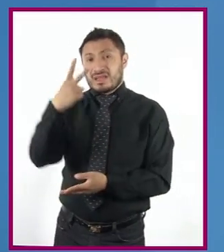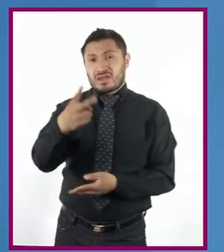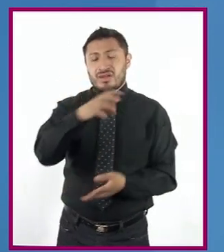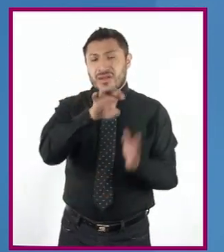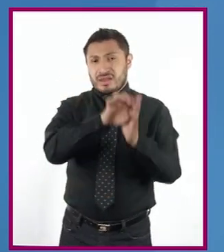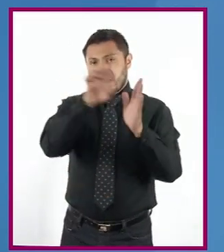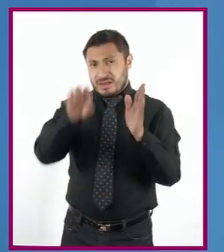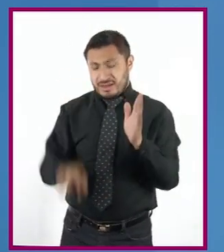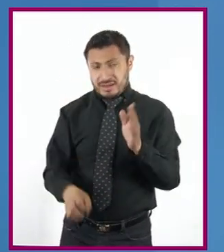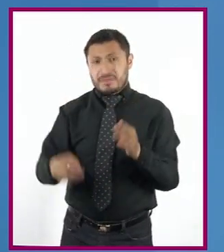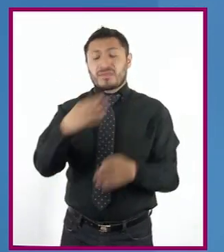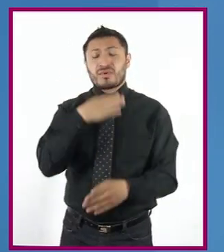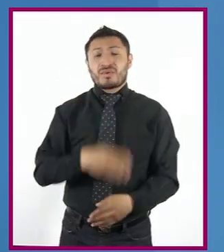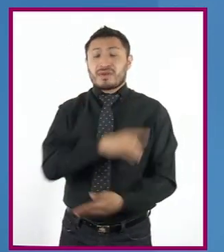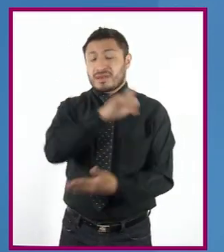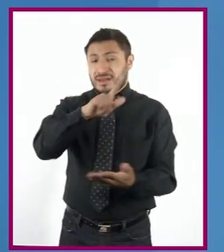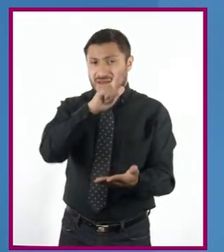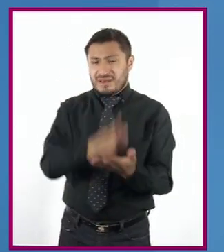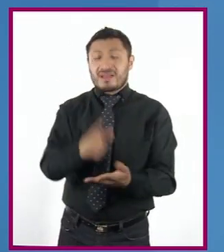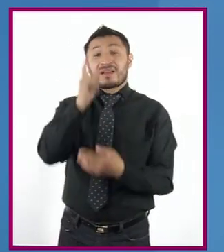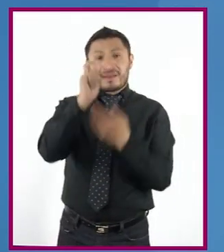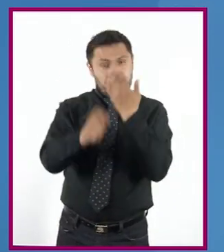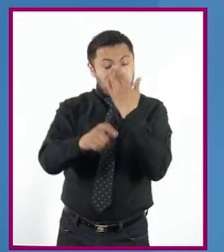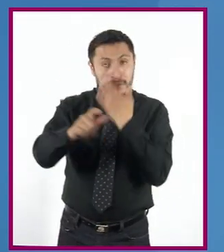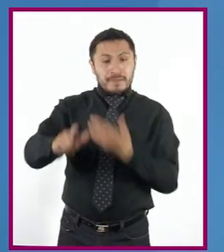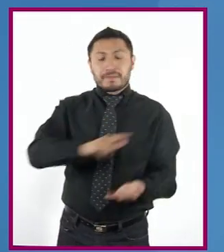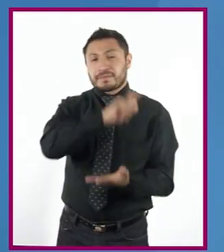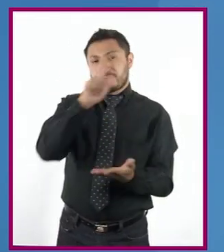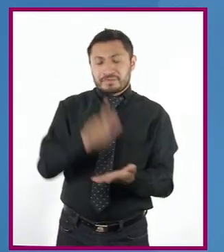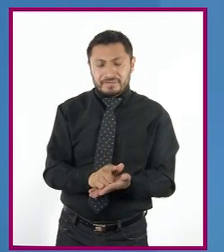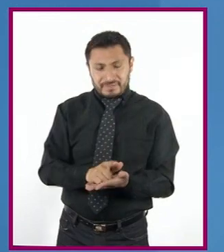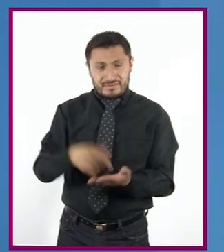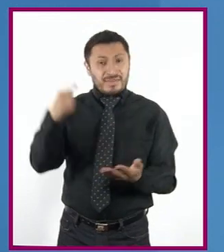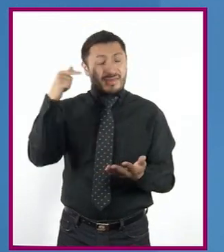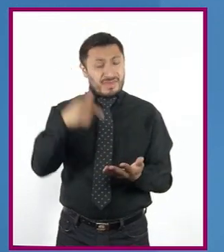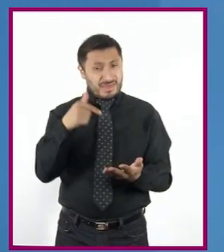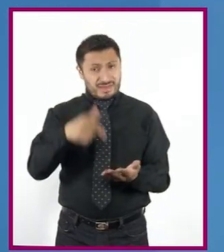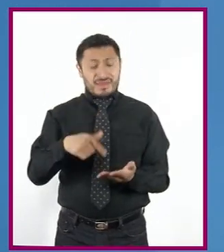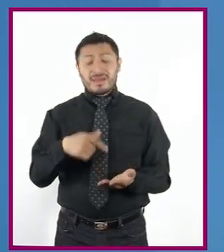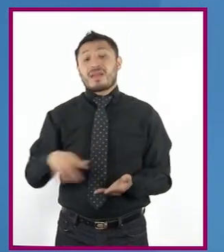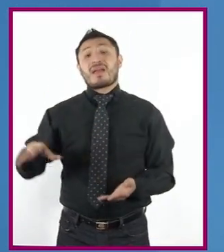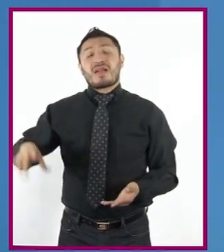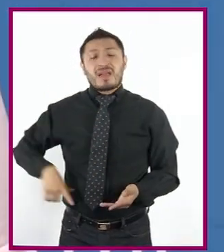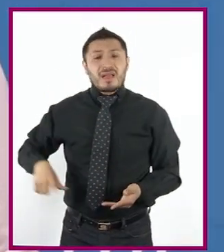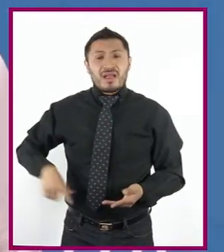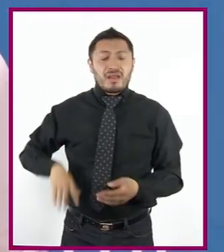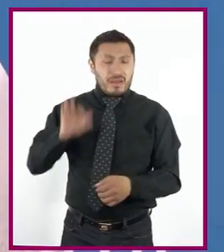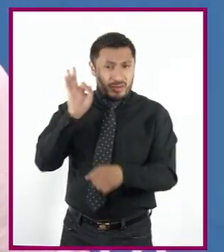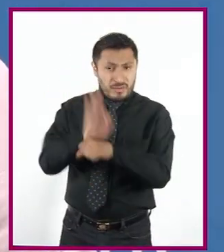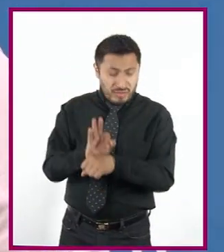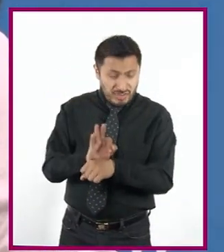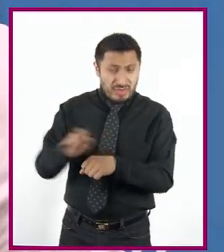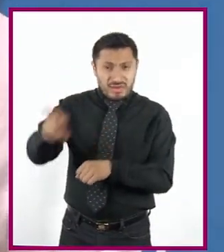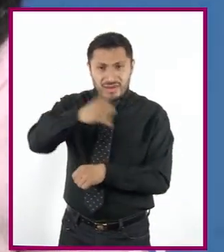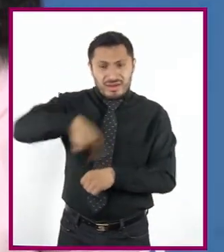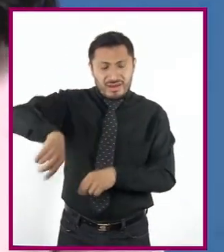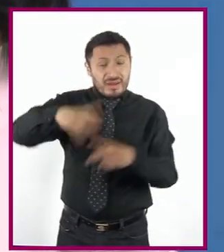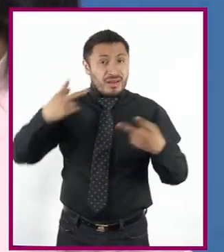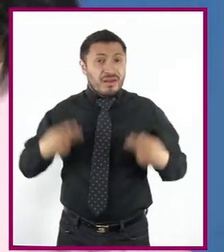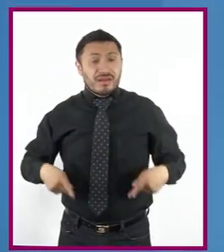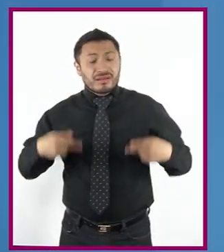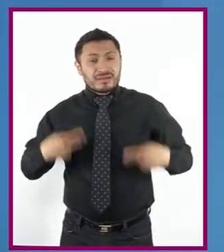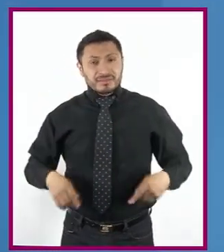legal, porque se refieren a las leyes mediante las cuales el Estado protege a las y los